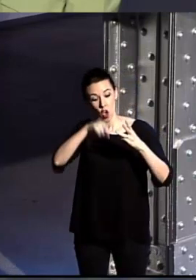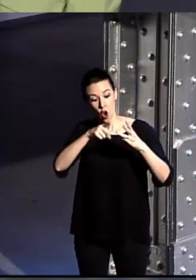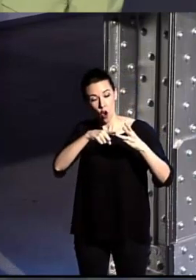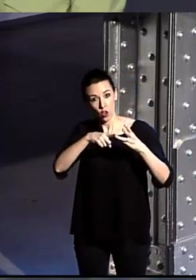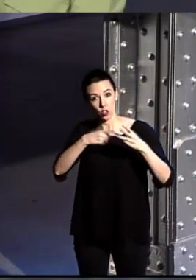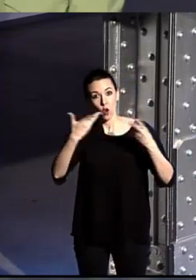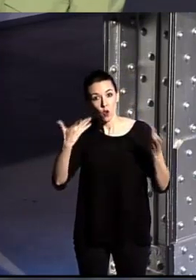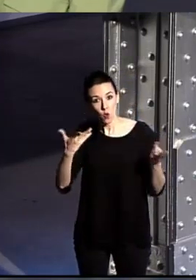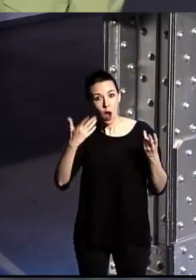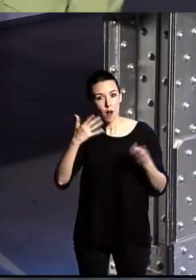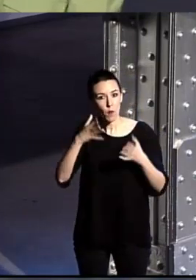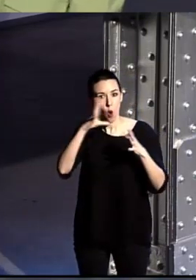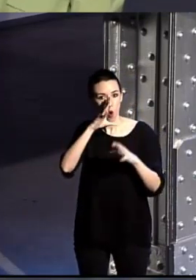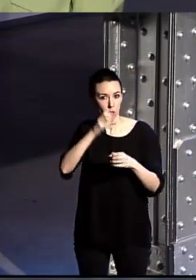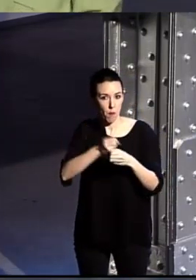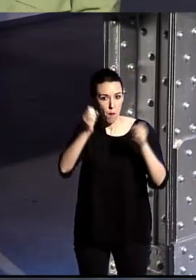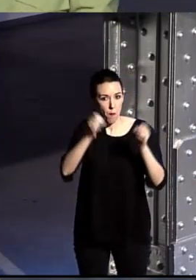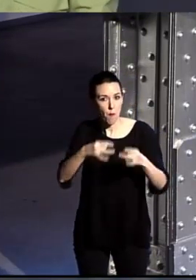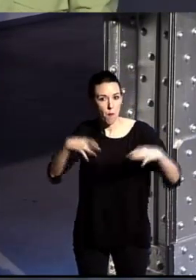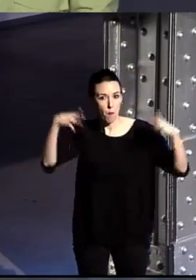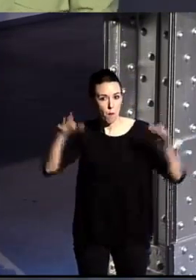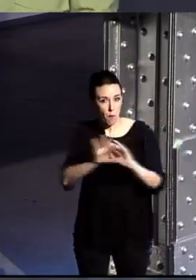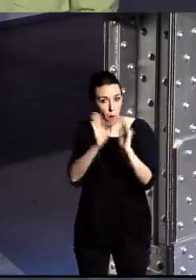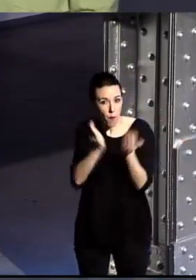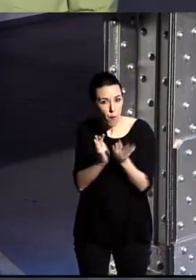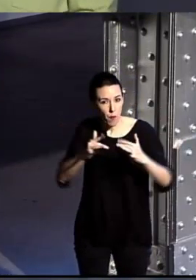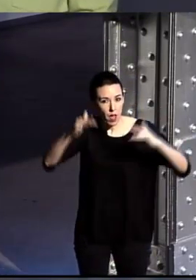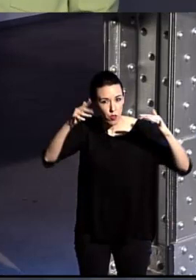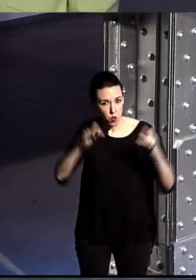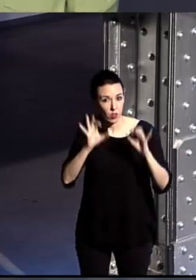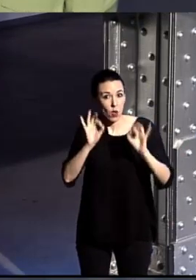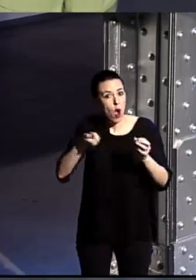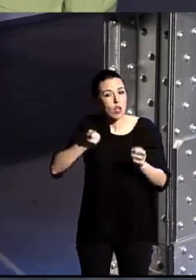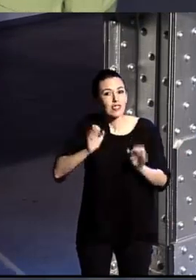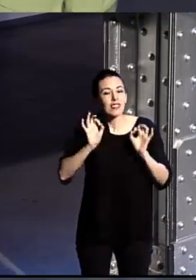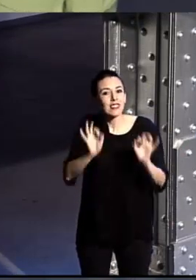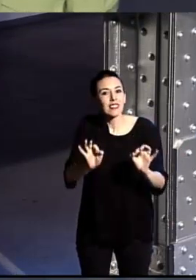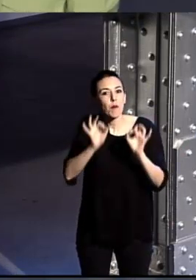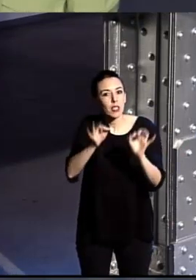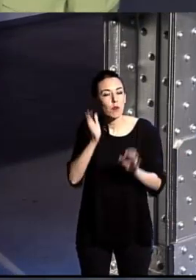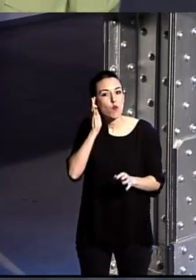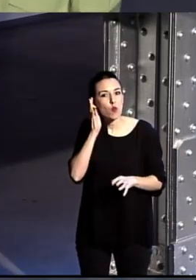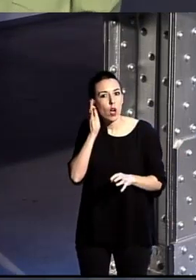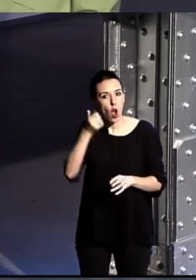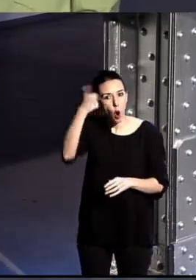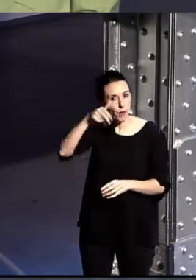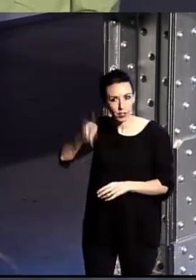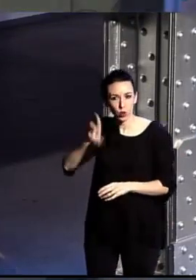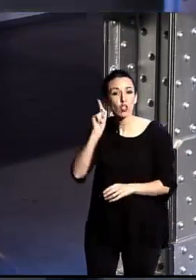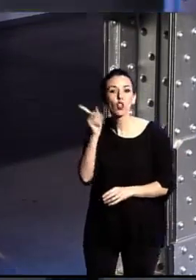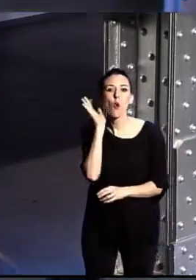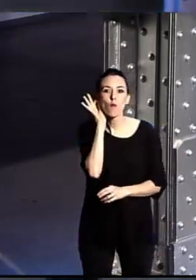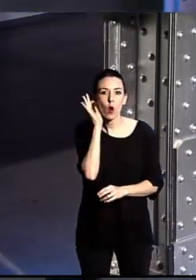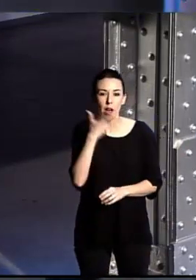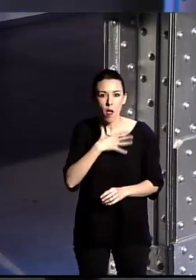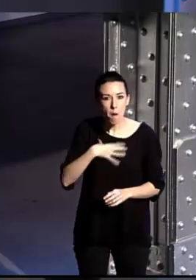curioso también, que es la medium. Las mujeres medium es profesión exclusivamente femenina. Sí, nunca los hombres son medium, ¿no? Nunca los hombres son medium, son solo las mujeres las